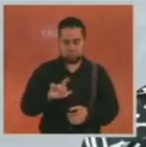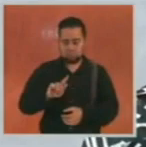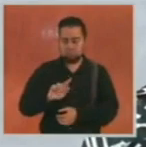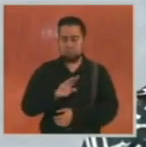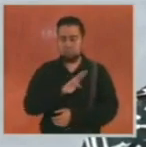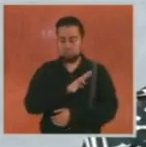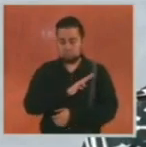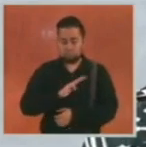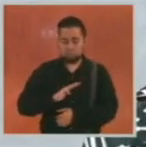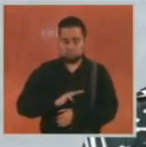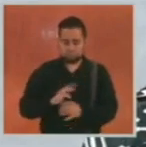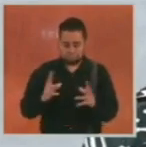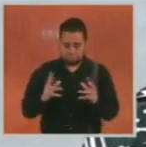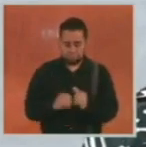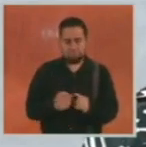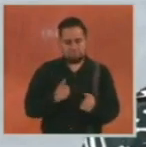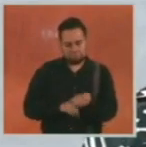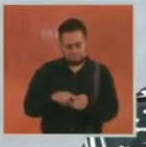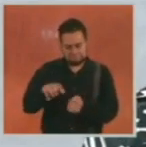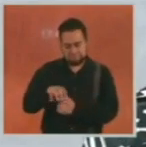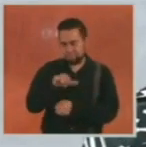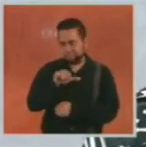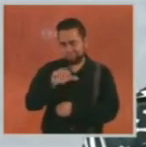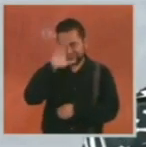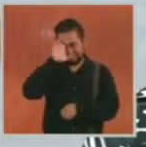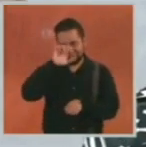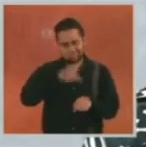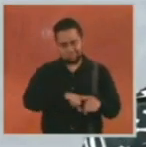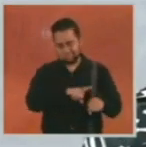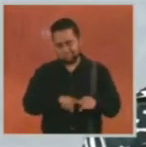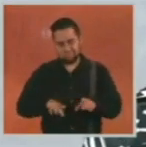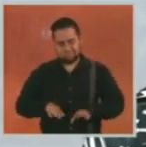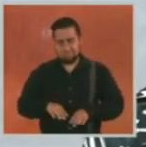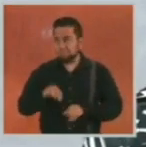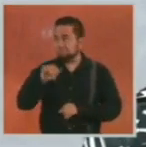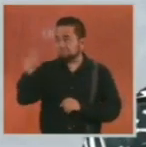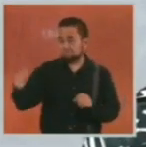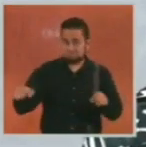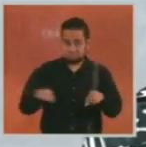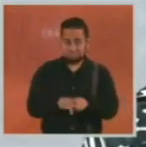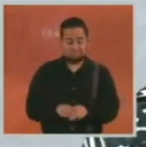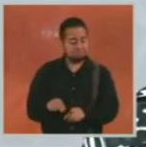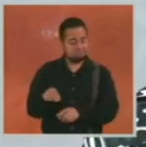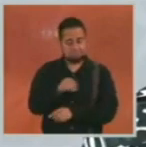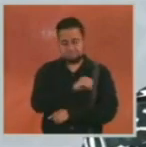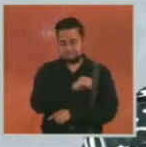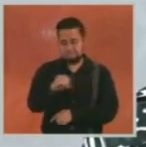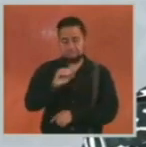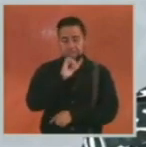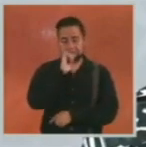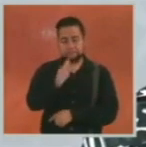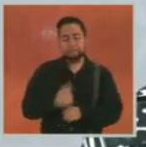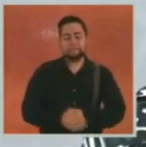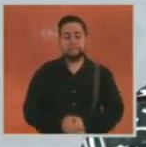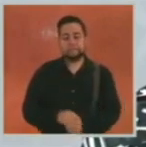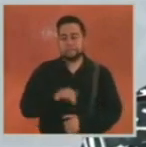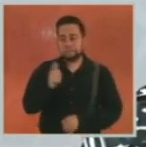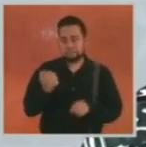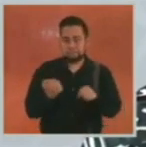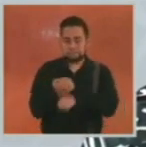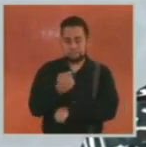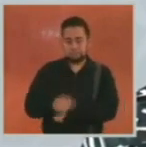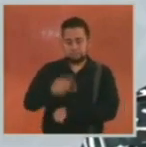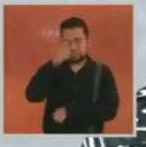y dieciséis grandes culturas nadie lo tiene ningún estado